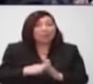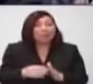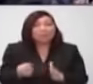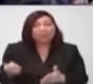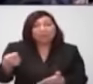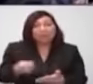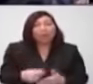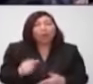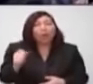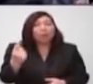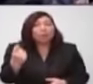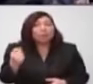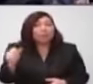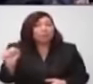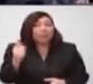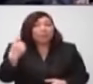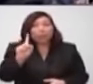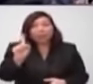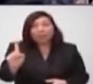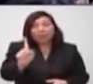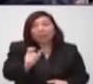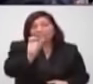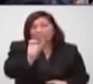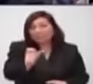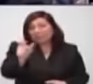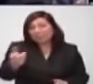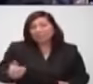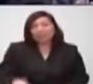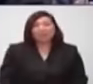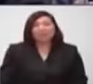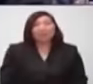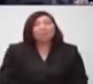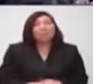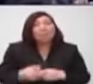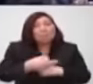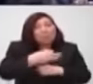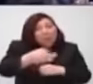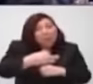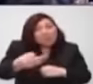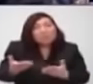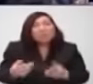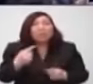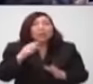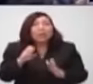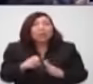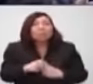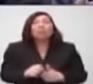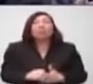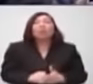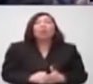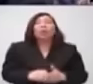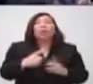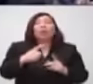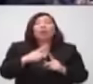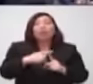importe, 11 soles por habitante. Y se puede comparar con provincias como Tambopata, 115 per